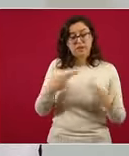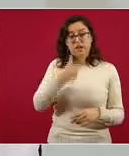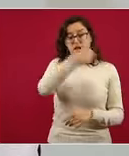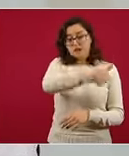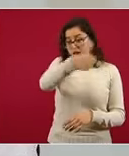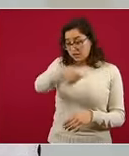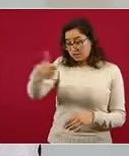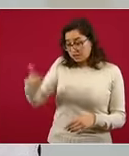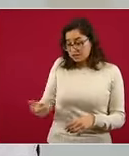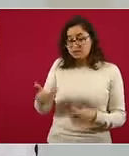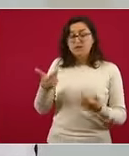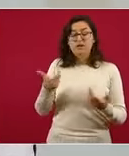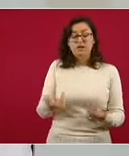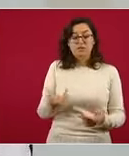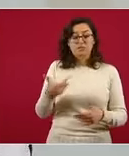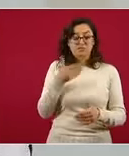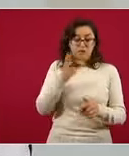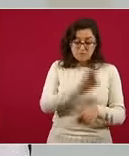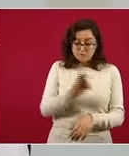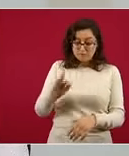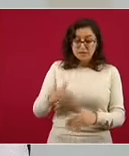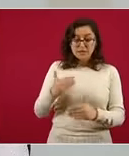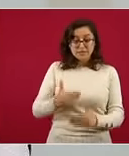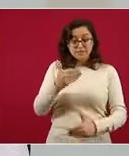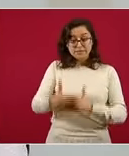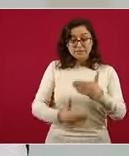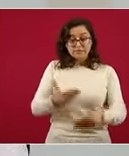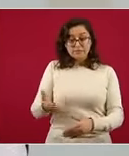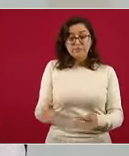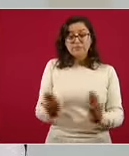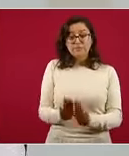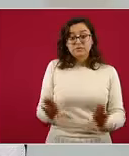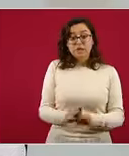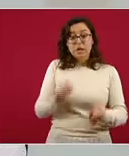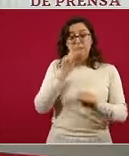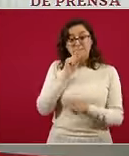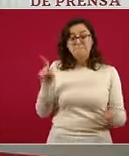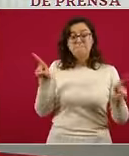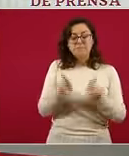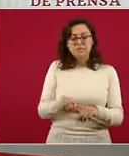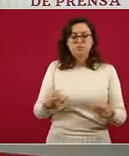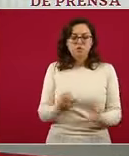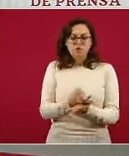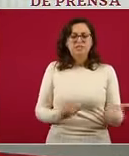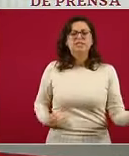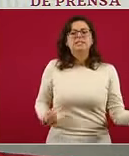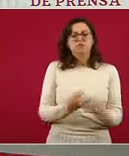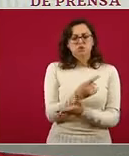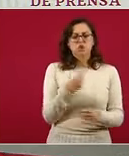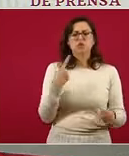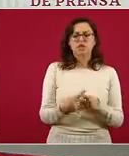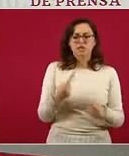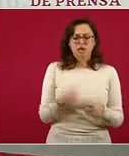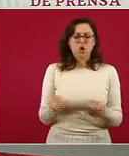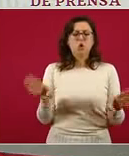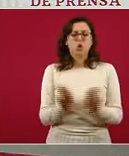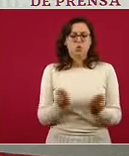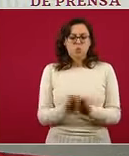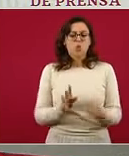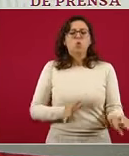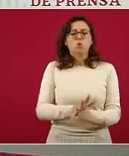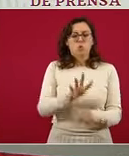edad, cuál fue la decisión que se tomó, quién tomó la decisión, que también es importante, lo ha